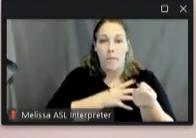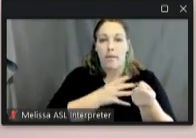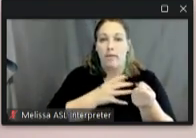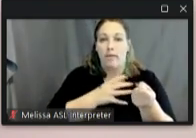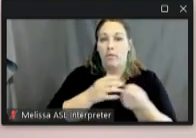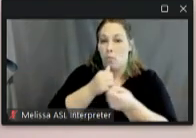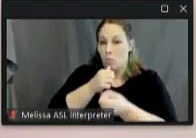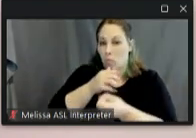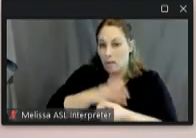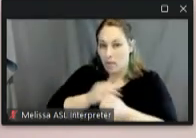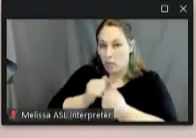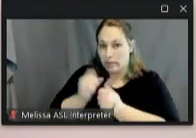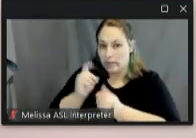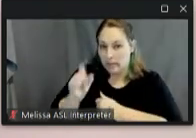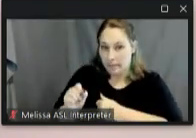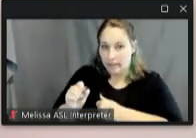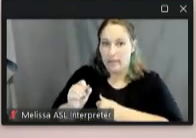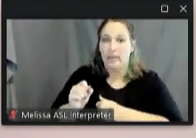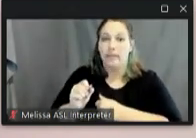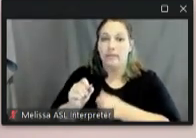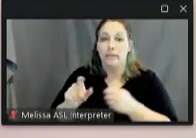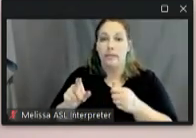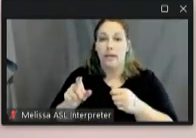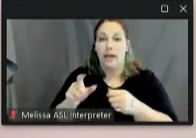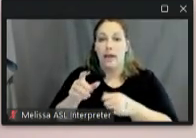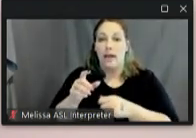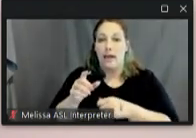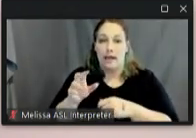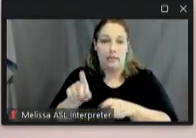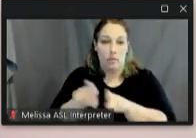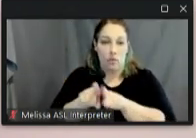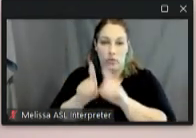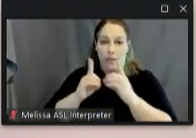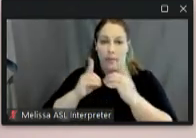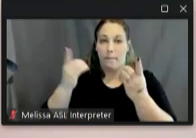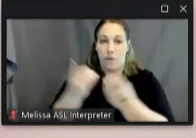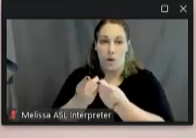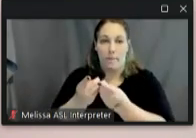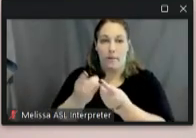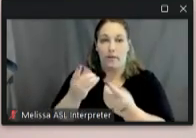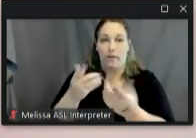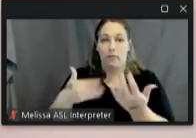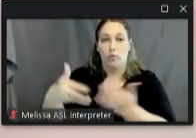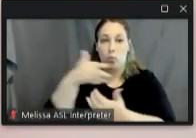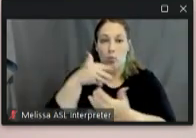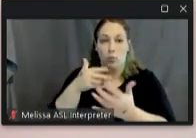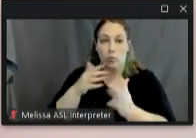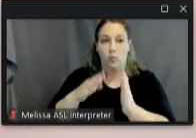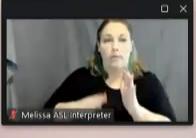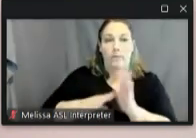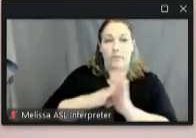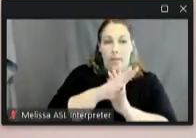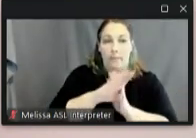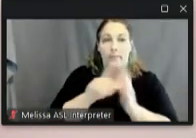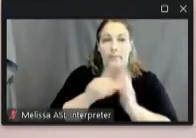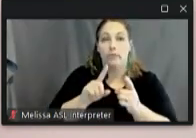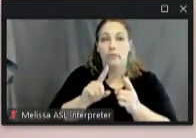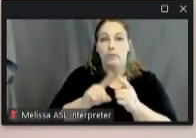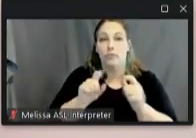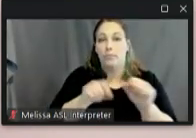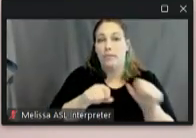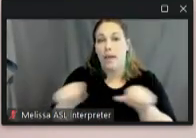Secretaría de Desarrollo Social y la Secretaría de Educación para restablecer los derechos fundamentales que la legislación